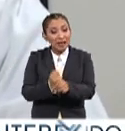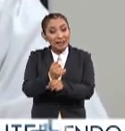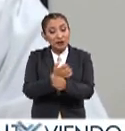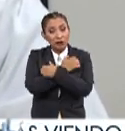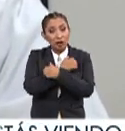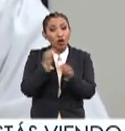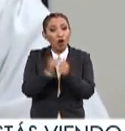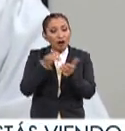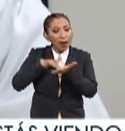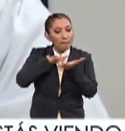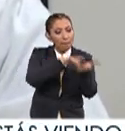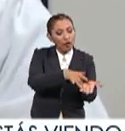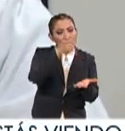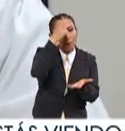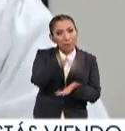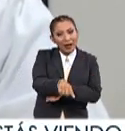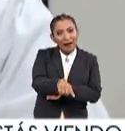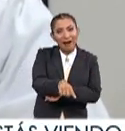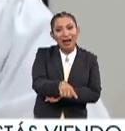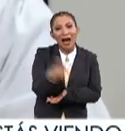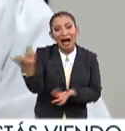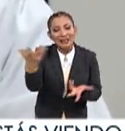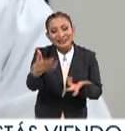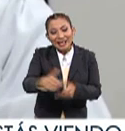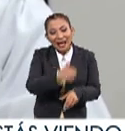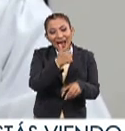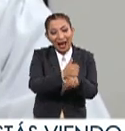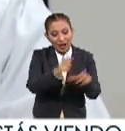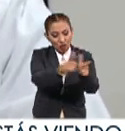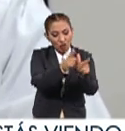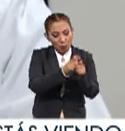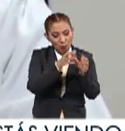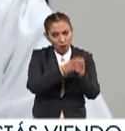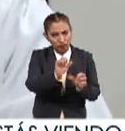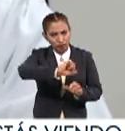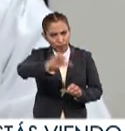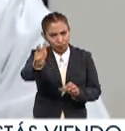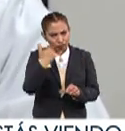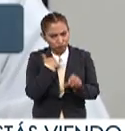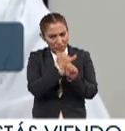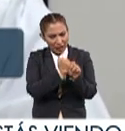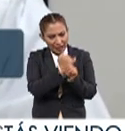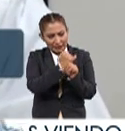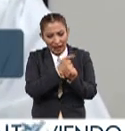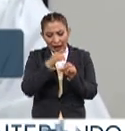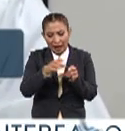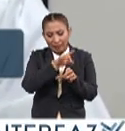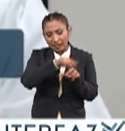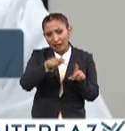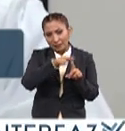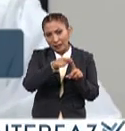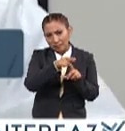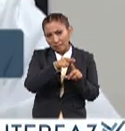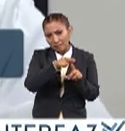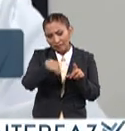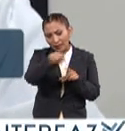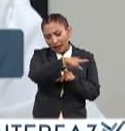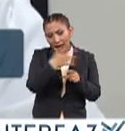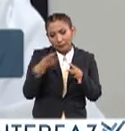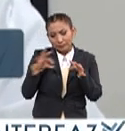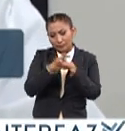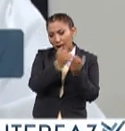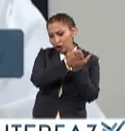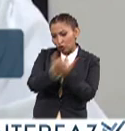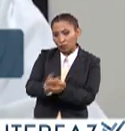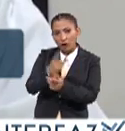a través del apoyo para la creación de cuerpos académicos en líneas de investigación que